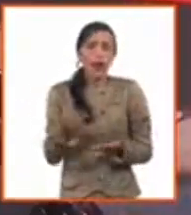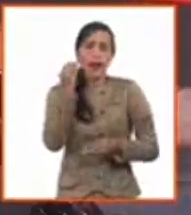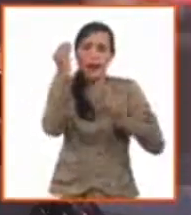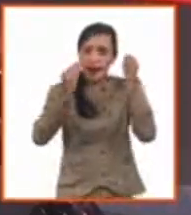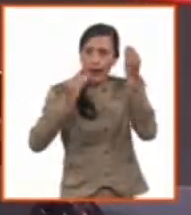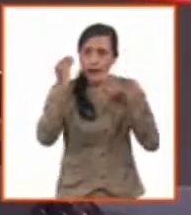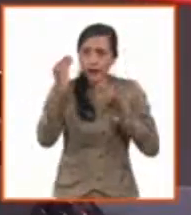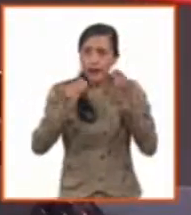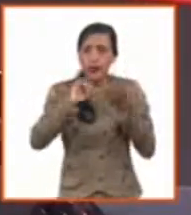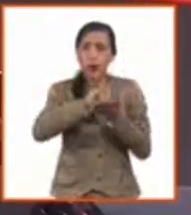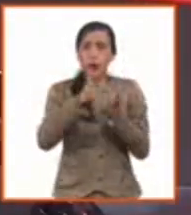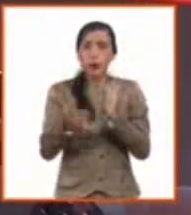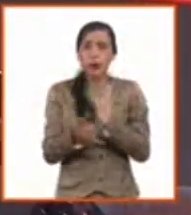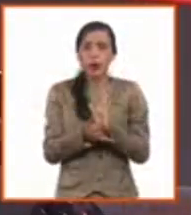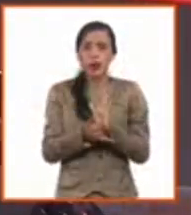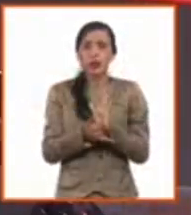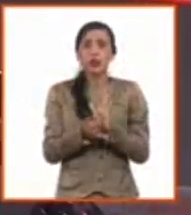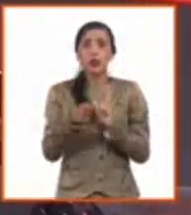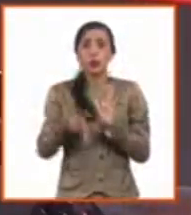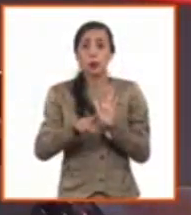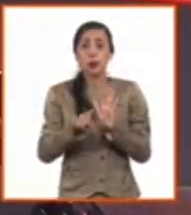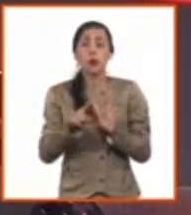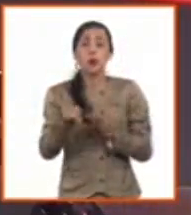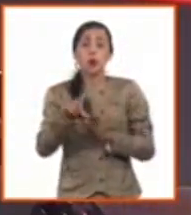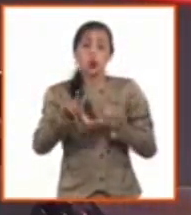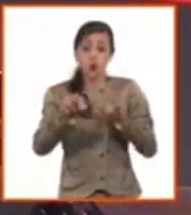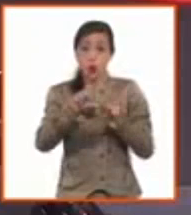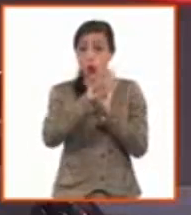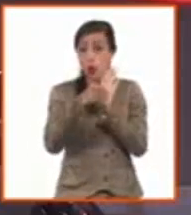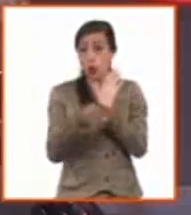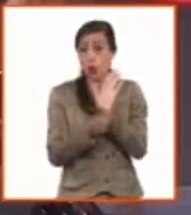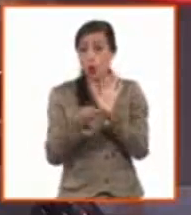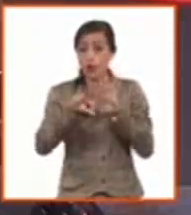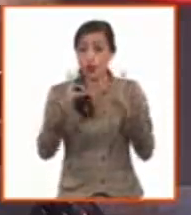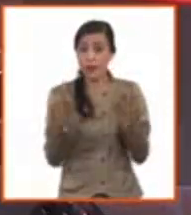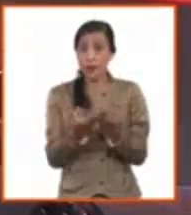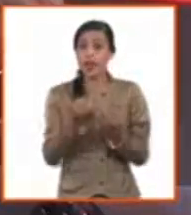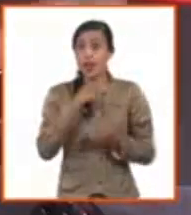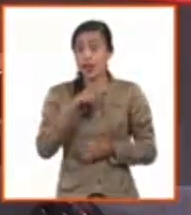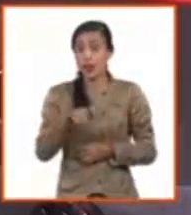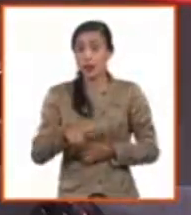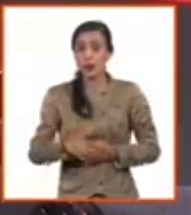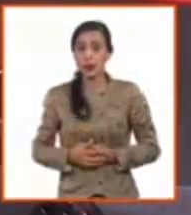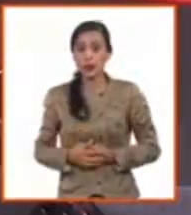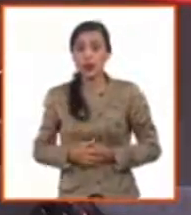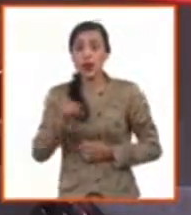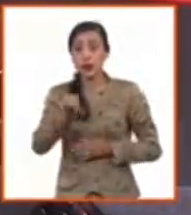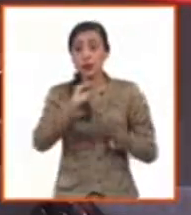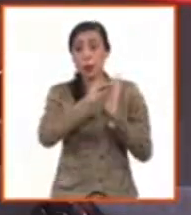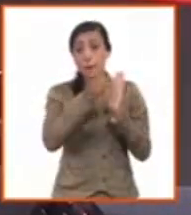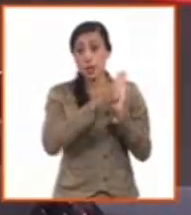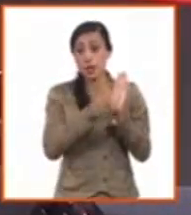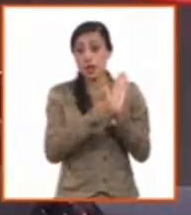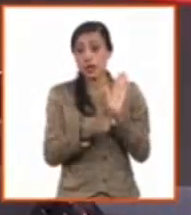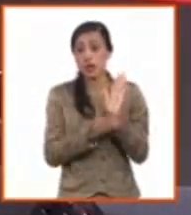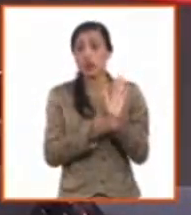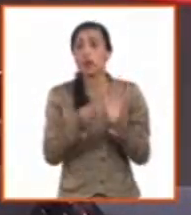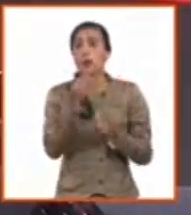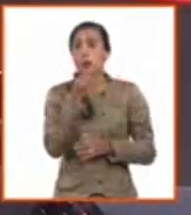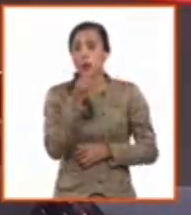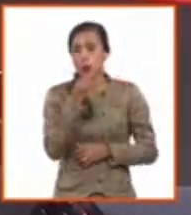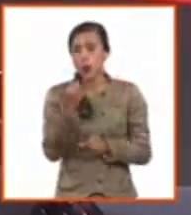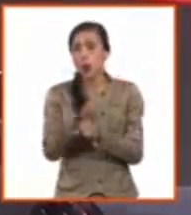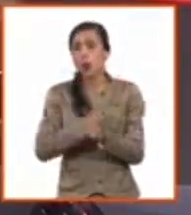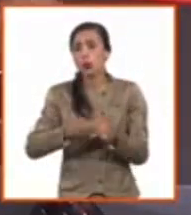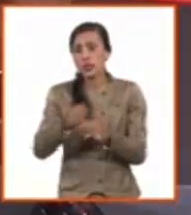que ha sido el análisis de los proyectos asociados al nuevo código de la familia bueno había una aplicación que